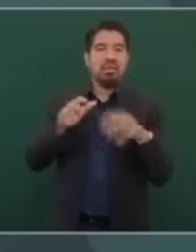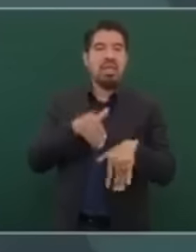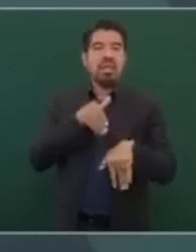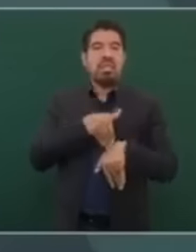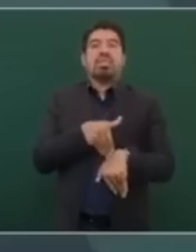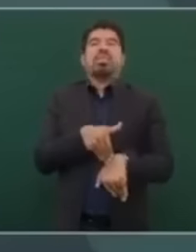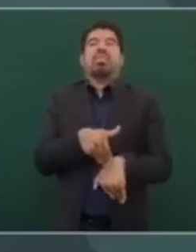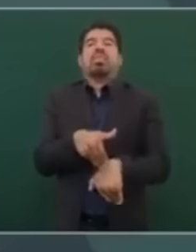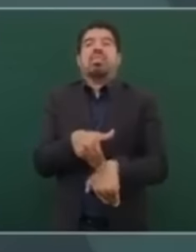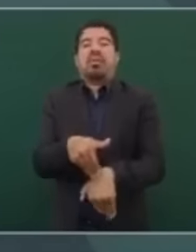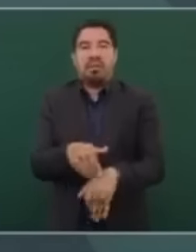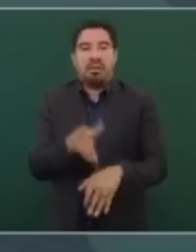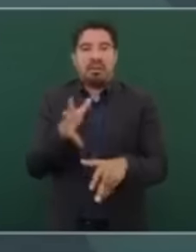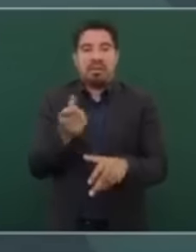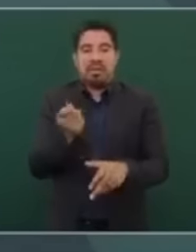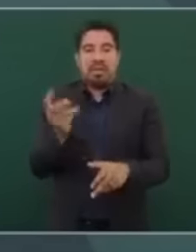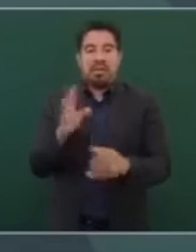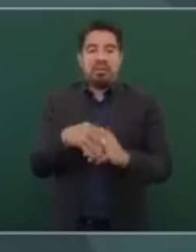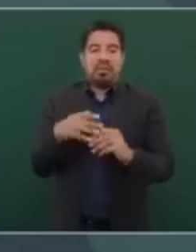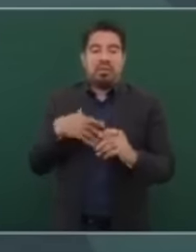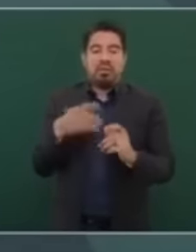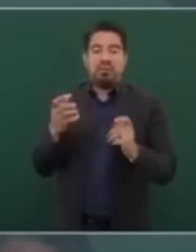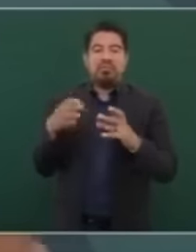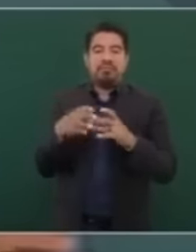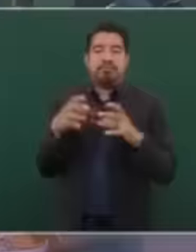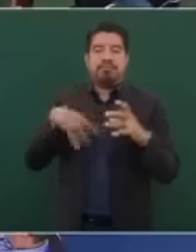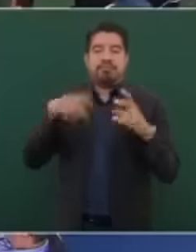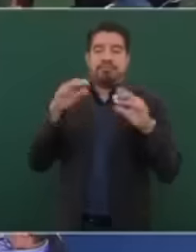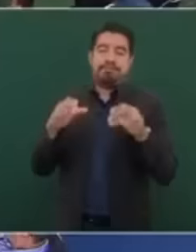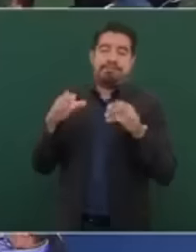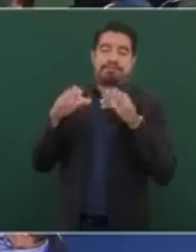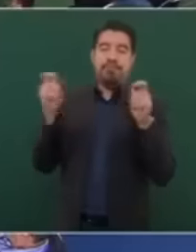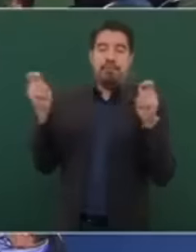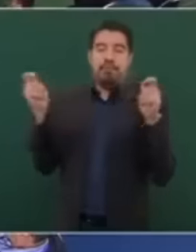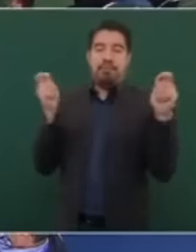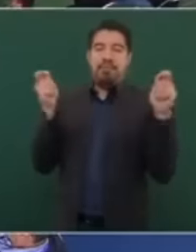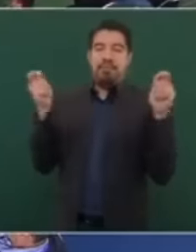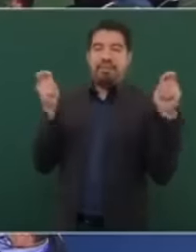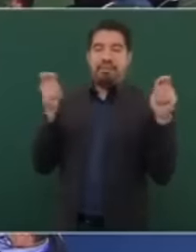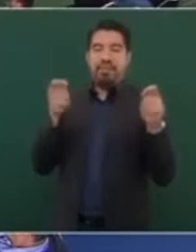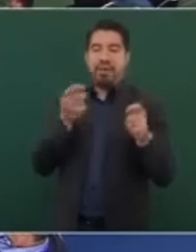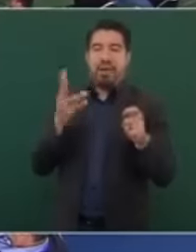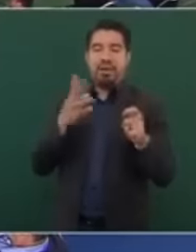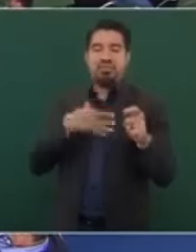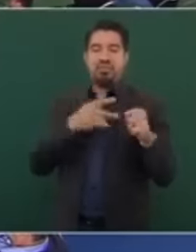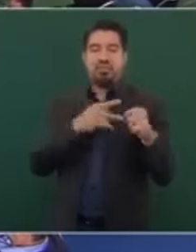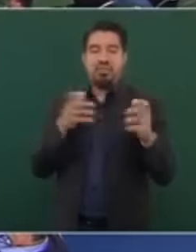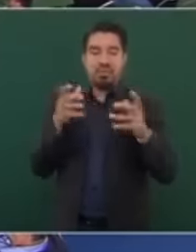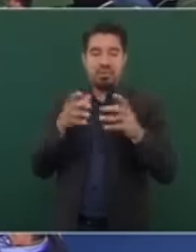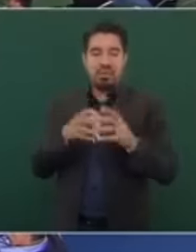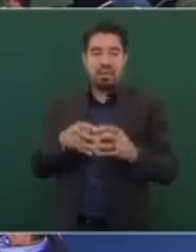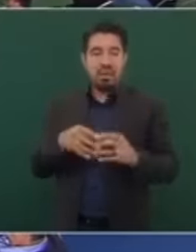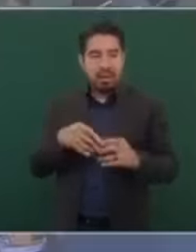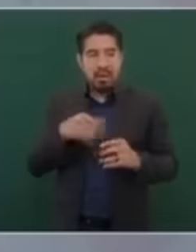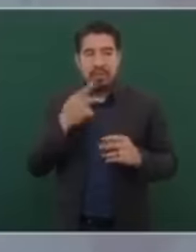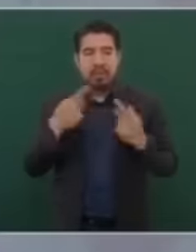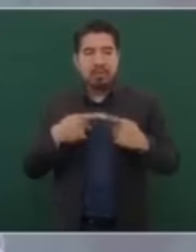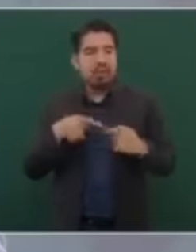bloque conservador, que se le pregunta a la gente, ¿y a qué viniste?